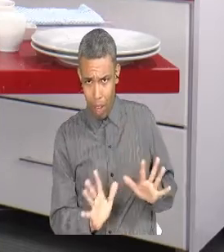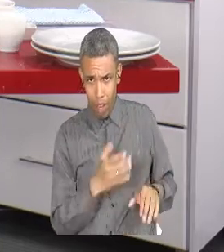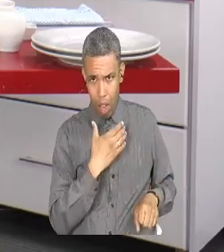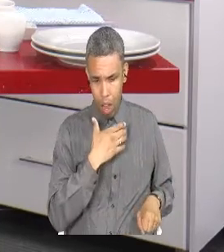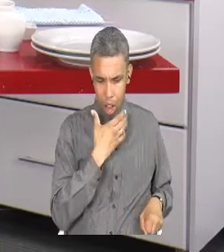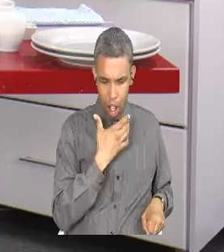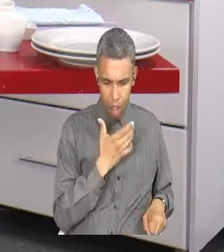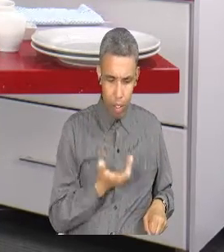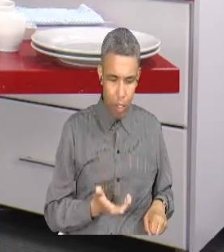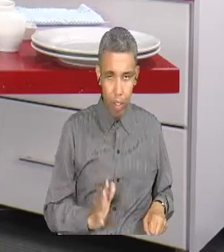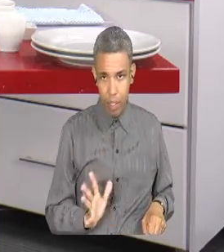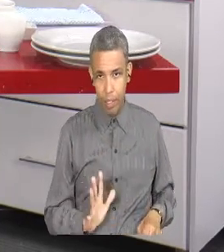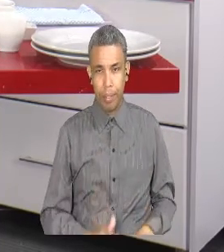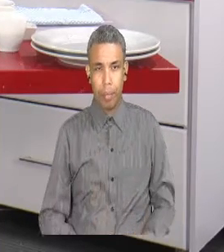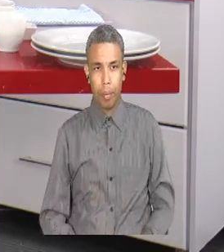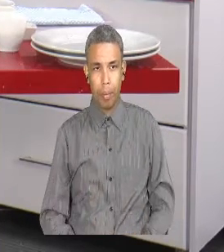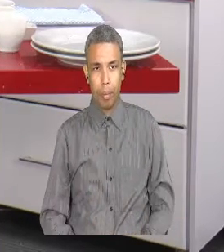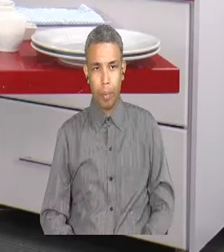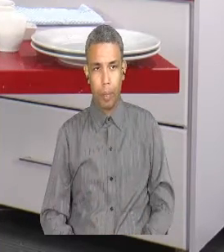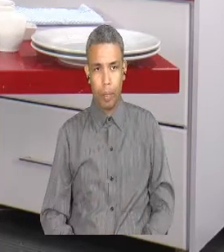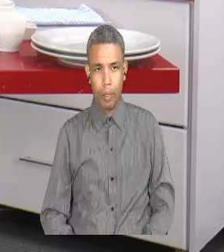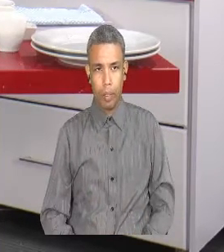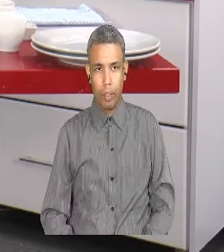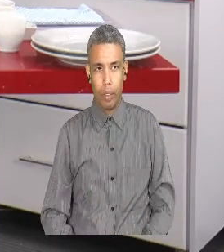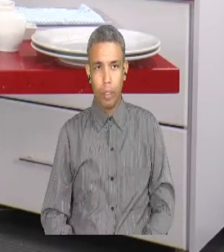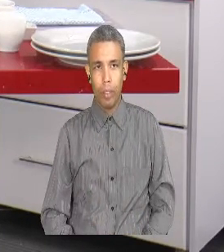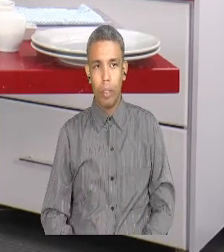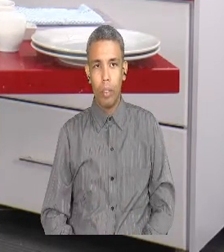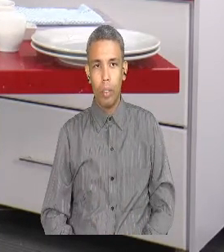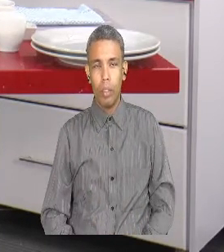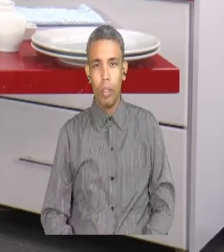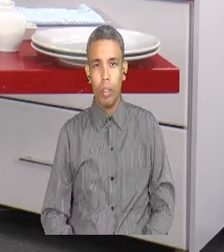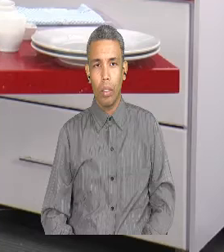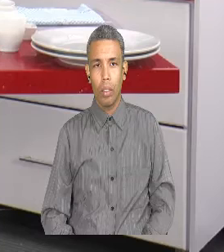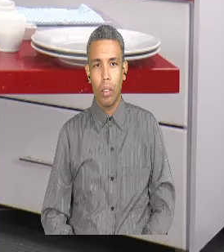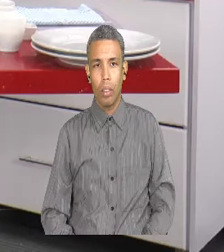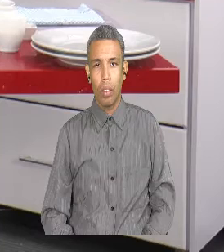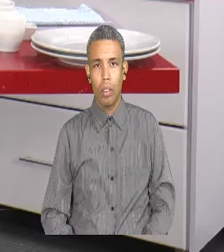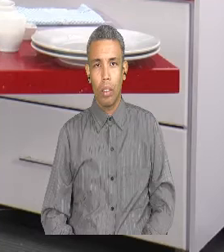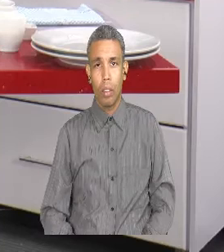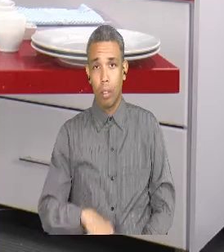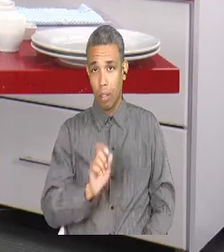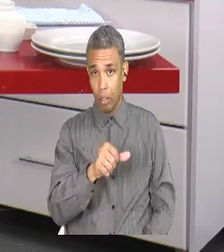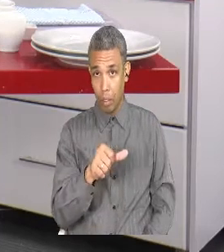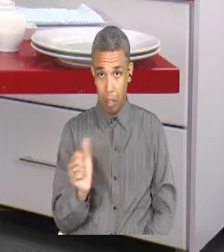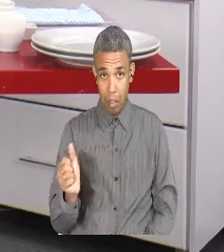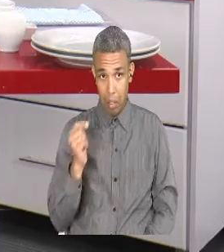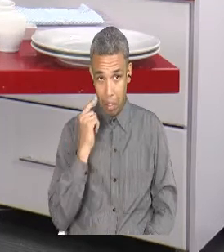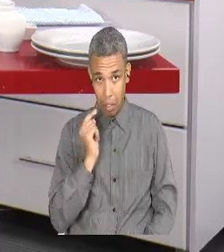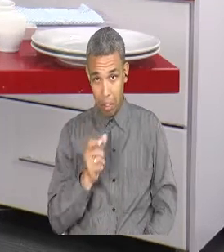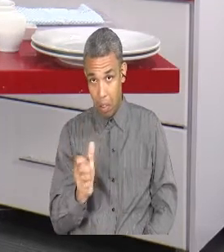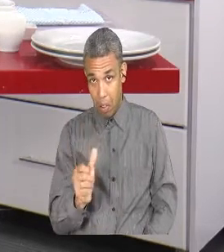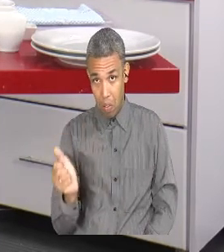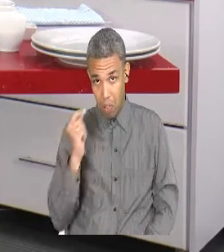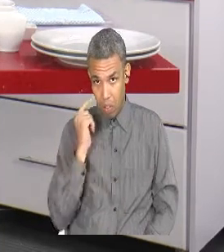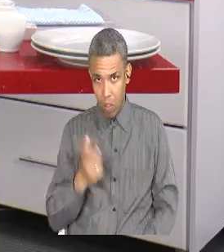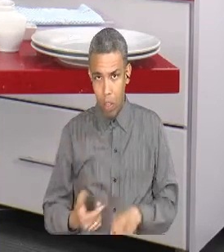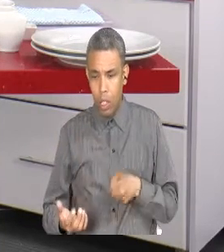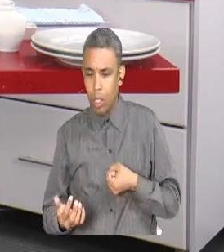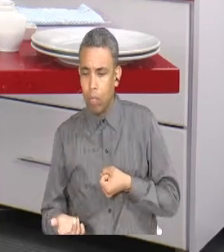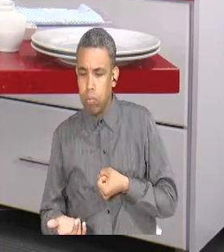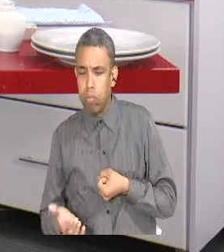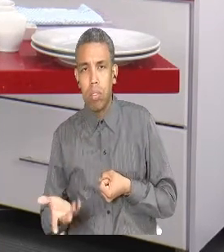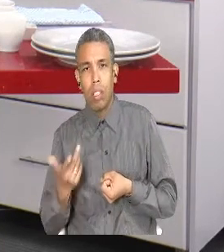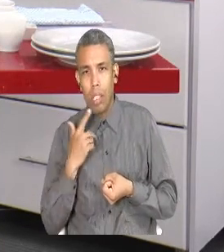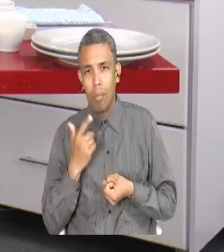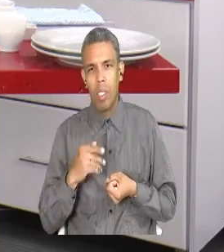calientico. Vamos a prender este otro fogón para de una vez estar haciendo la salsa. La salsa